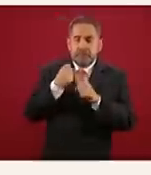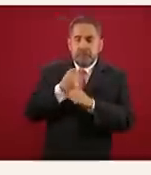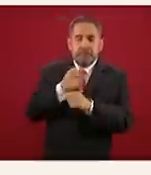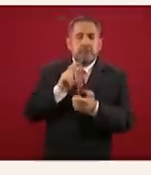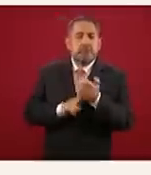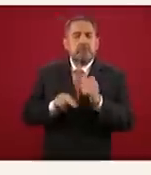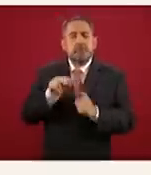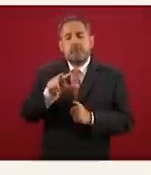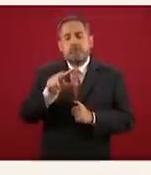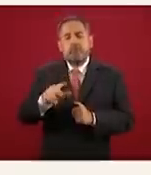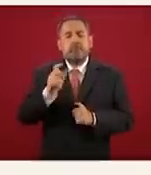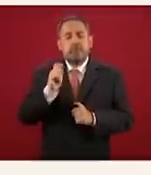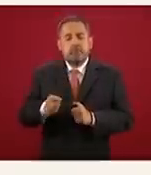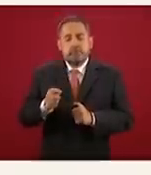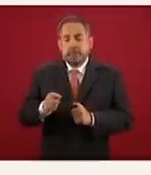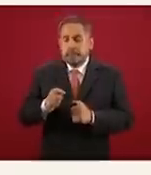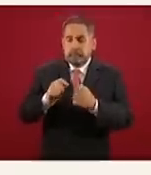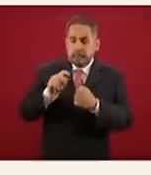se tuvieron